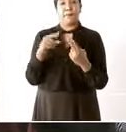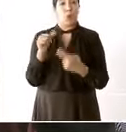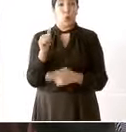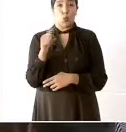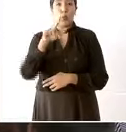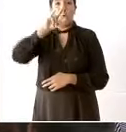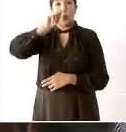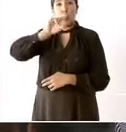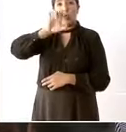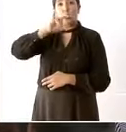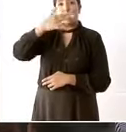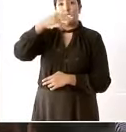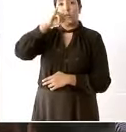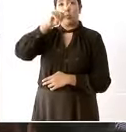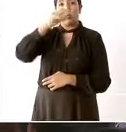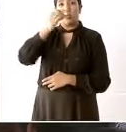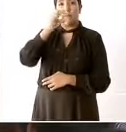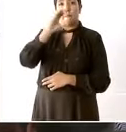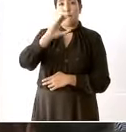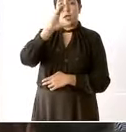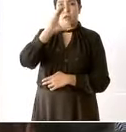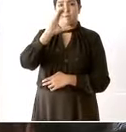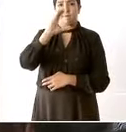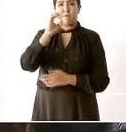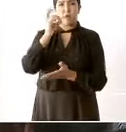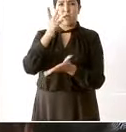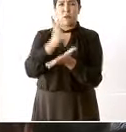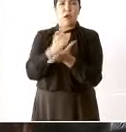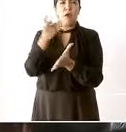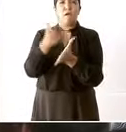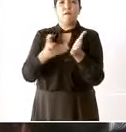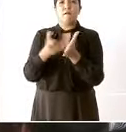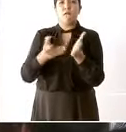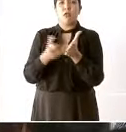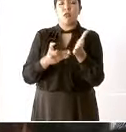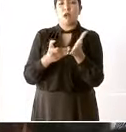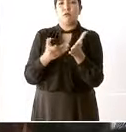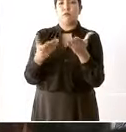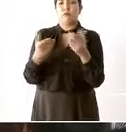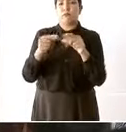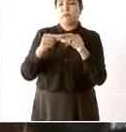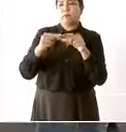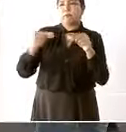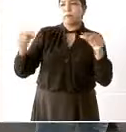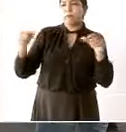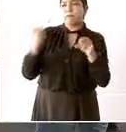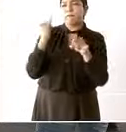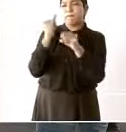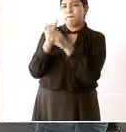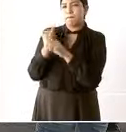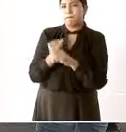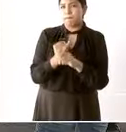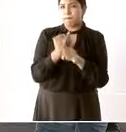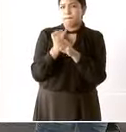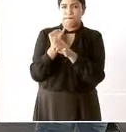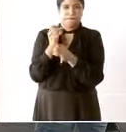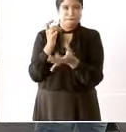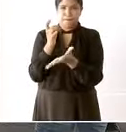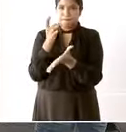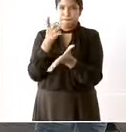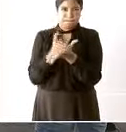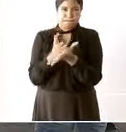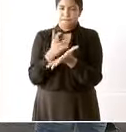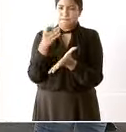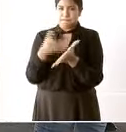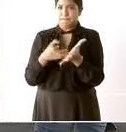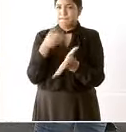aquí tiene la fibra óptica y hace falta el proyecto ejecutivo de todos estos servicios. El Coatzacoalcos